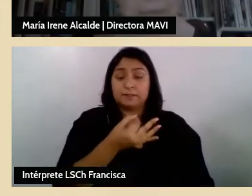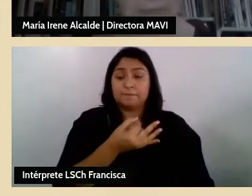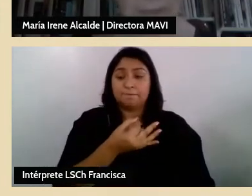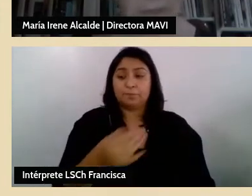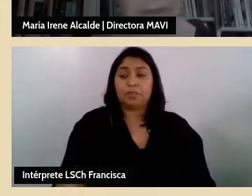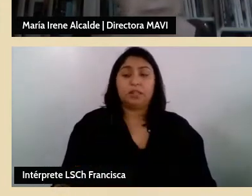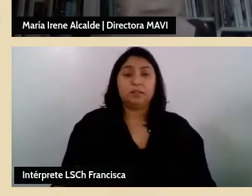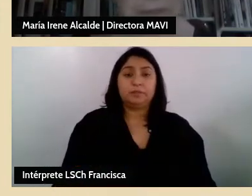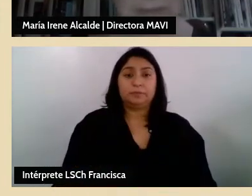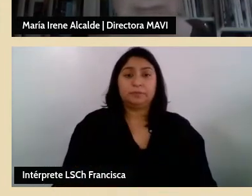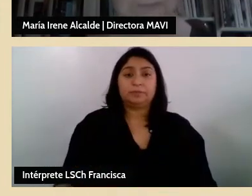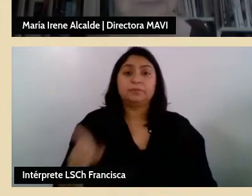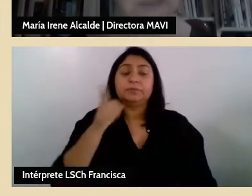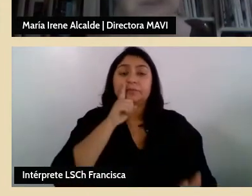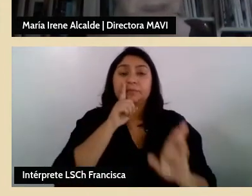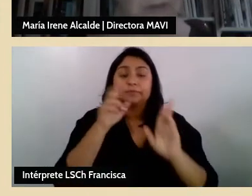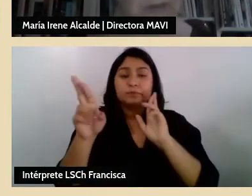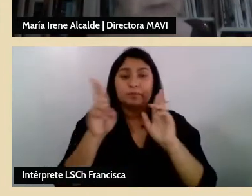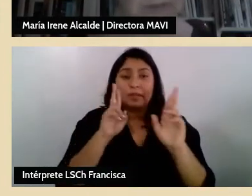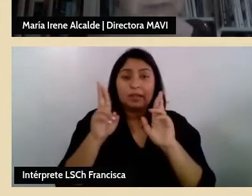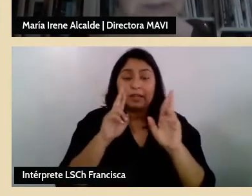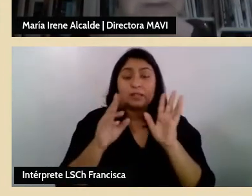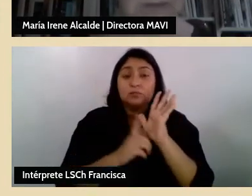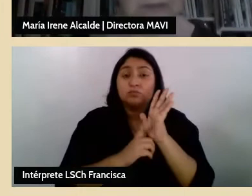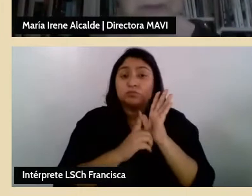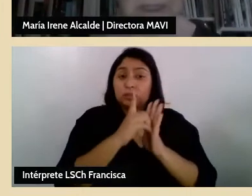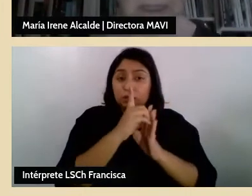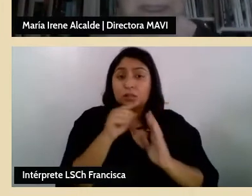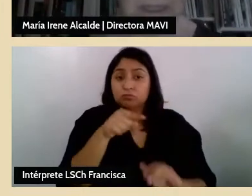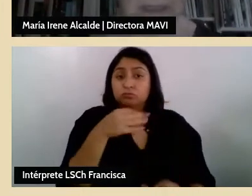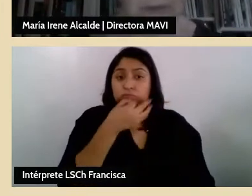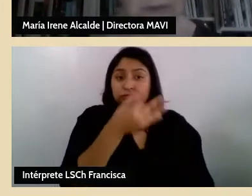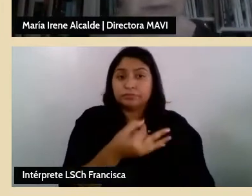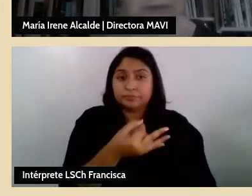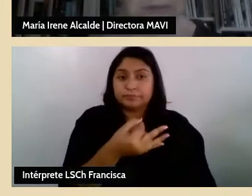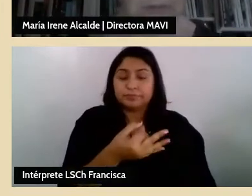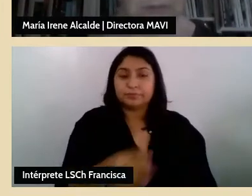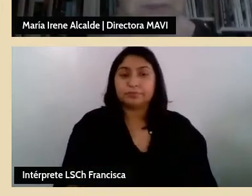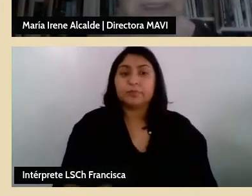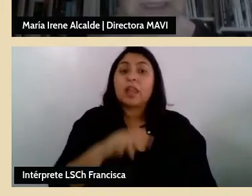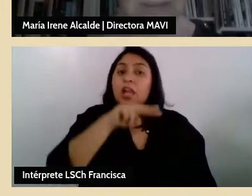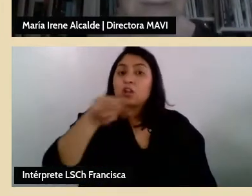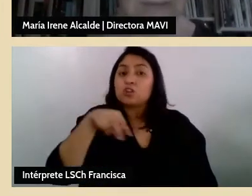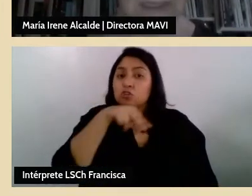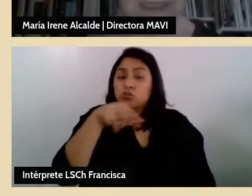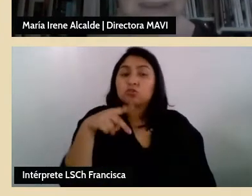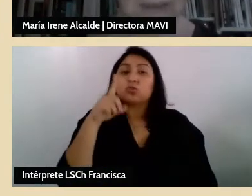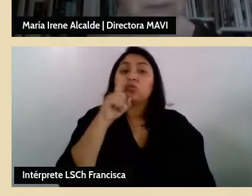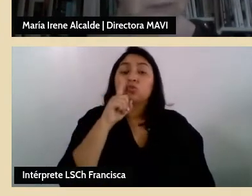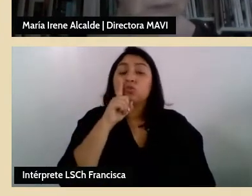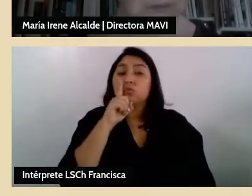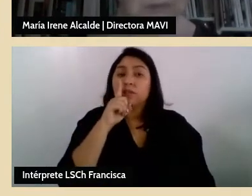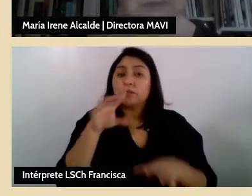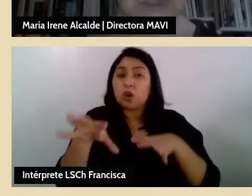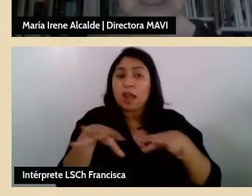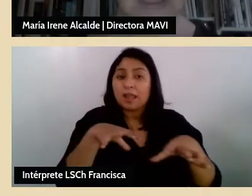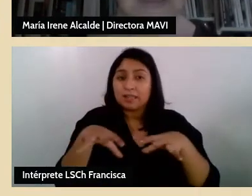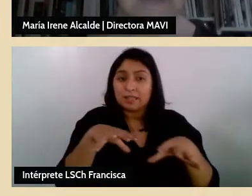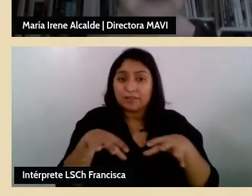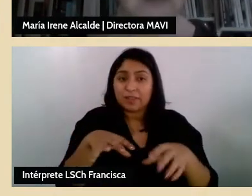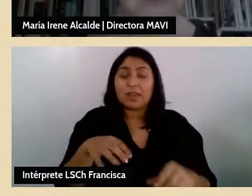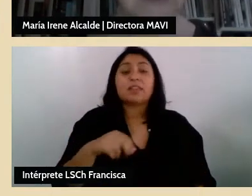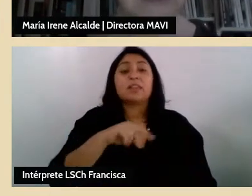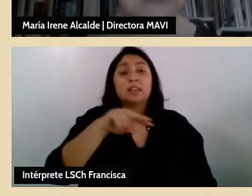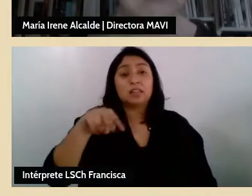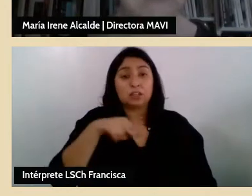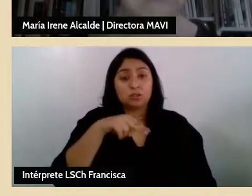que tuvo que ver con el desempeño, con lo que tú dices, ¿no? Nosotros tuvimos una actividad que nosotros podemos considerar,